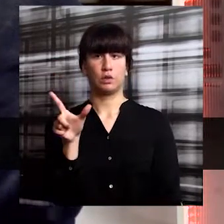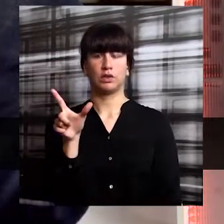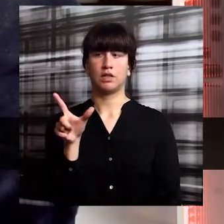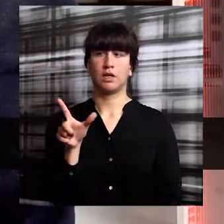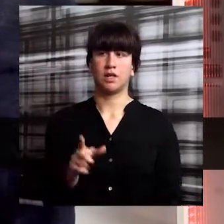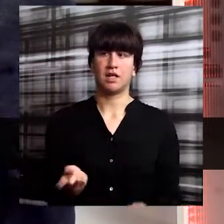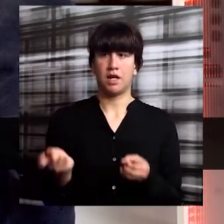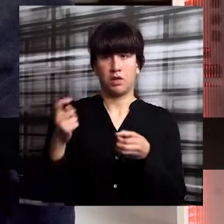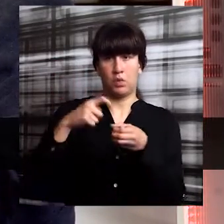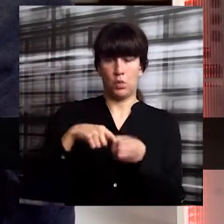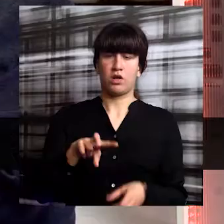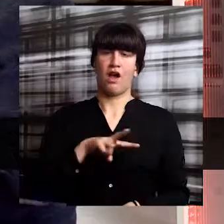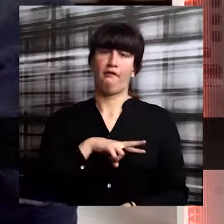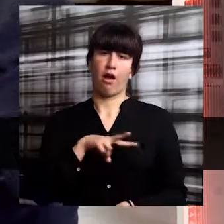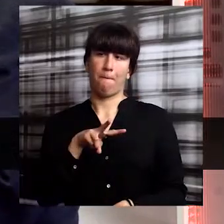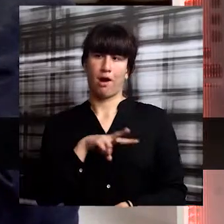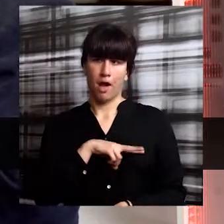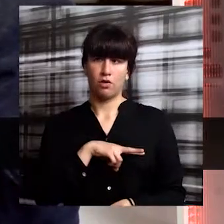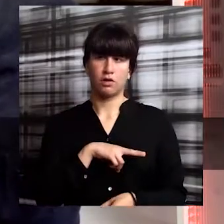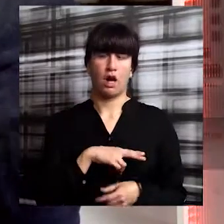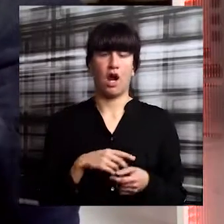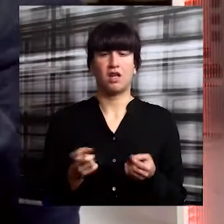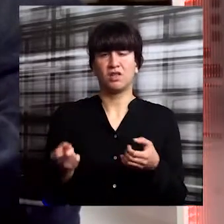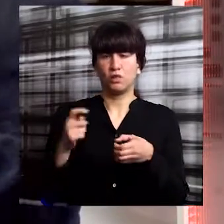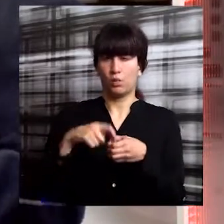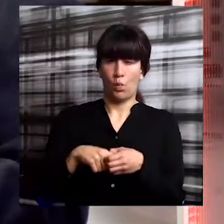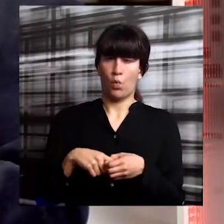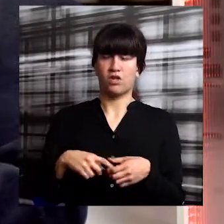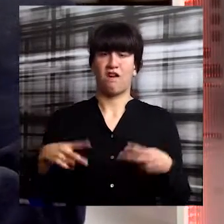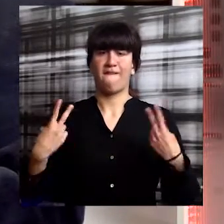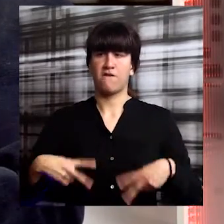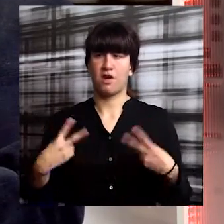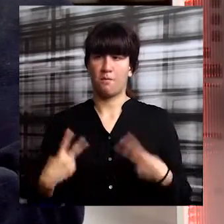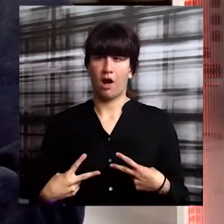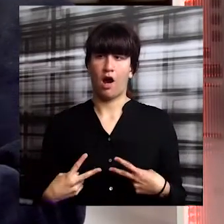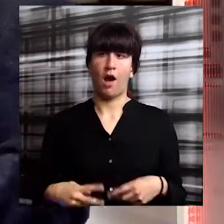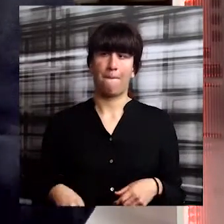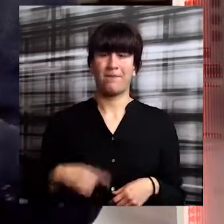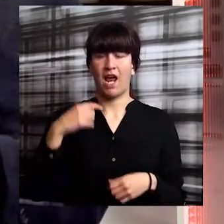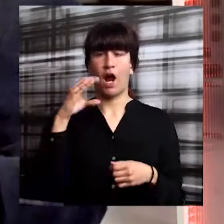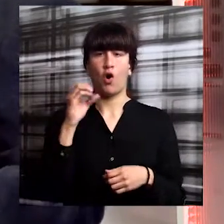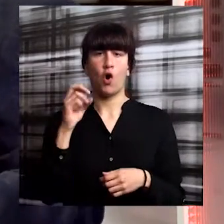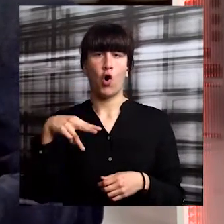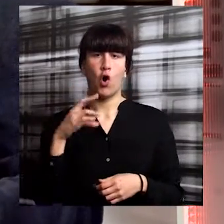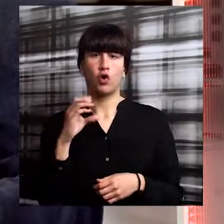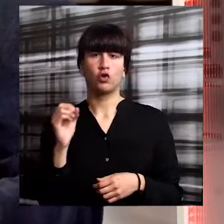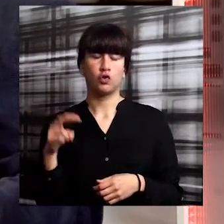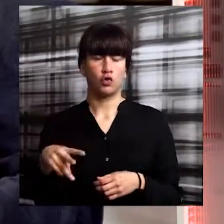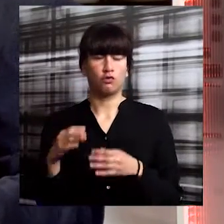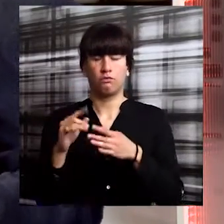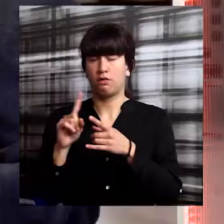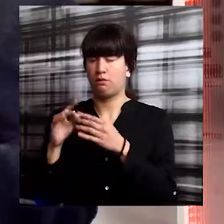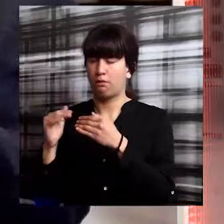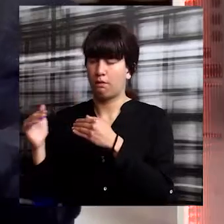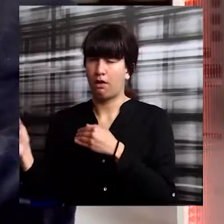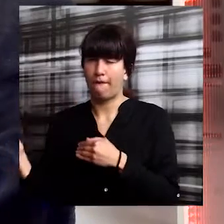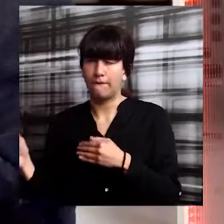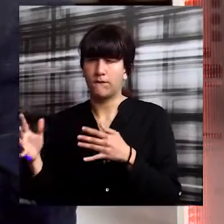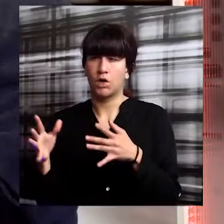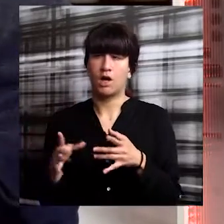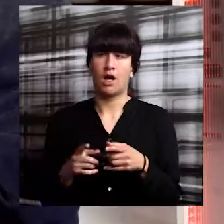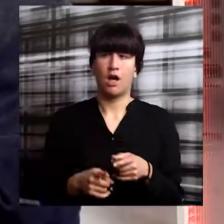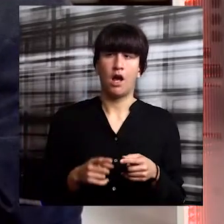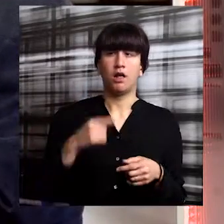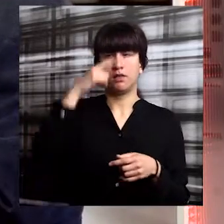7, que incluye a Valparaíso, incluye a Viña del Mar, incluye a Concón, y que no se me quede